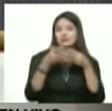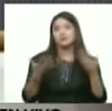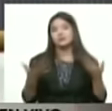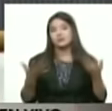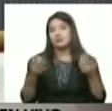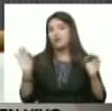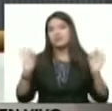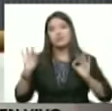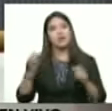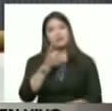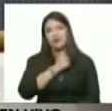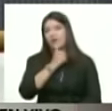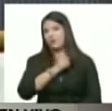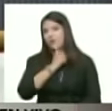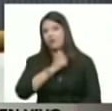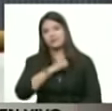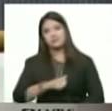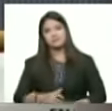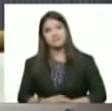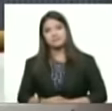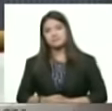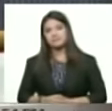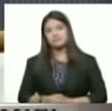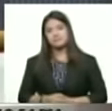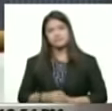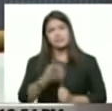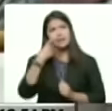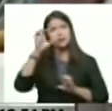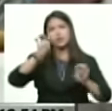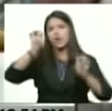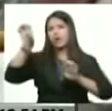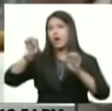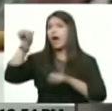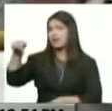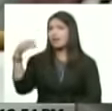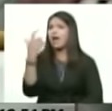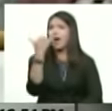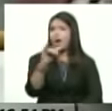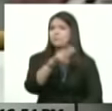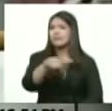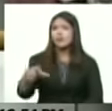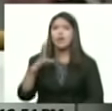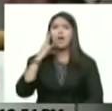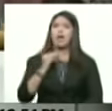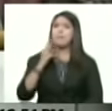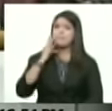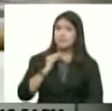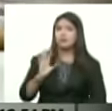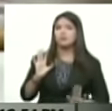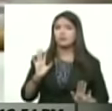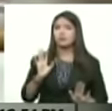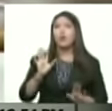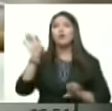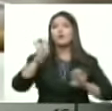Casi nadie. Si hacemos una evaluación, aquí hay expertos petroleros objetiva.